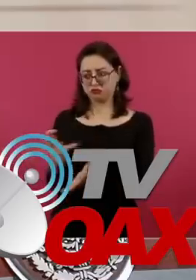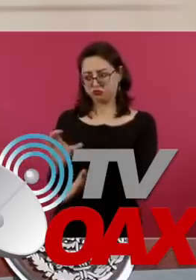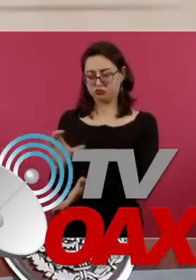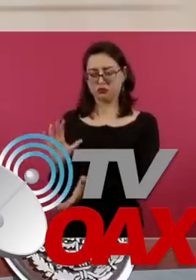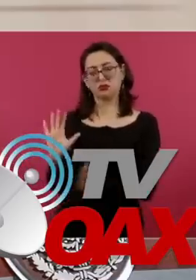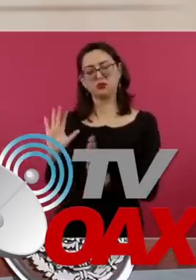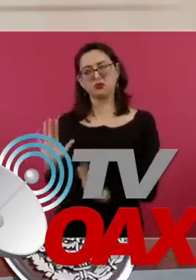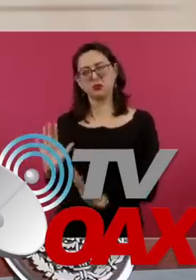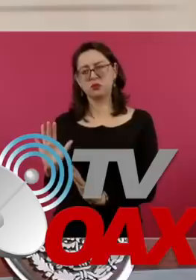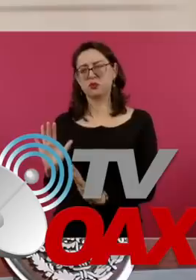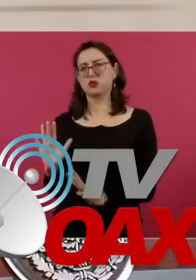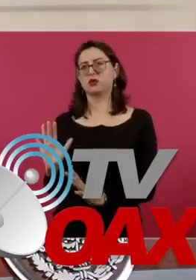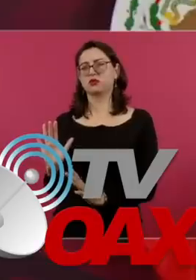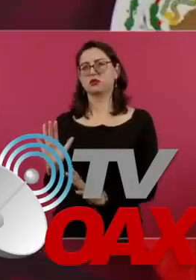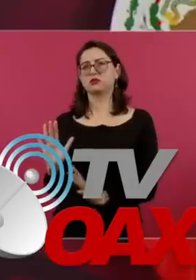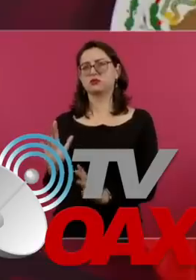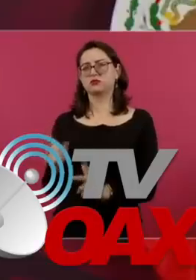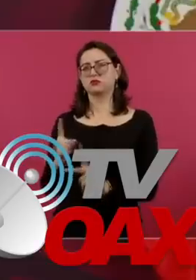nos van a costar,